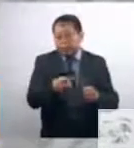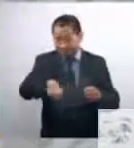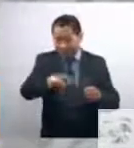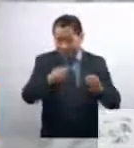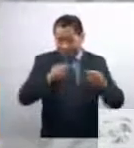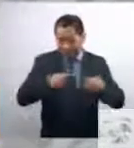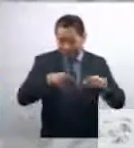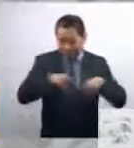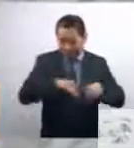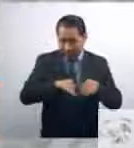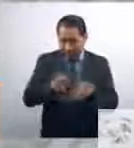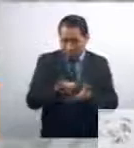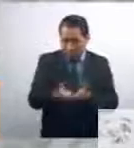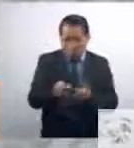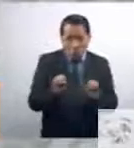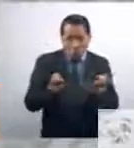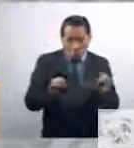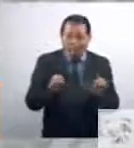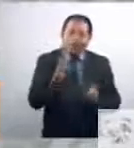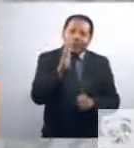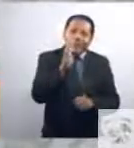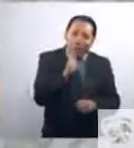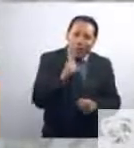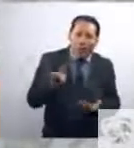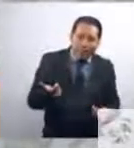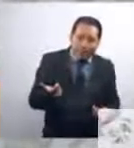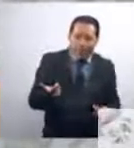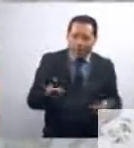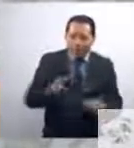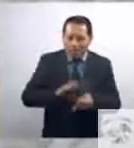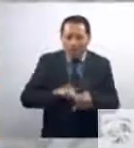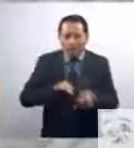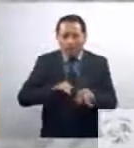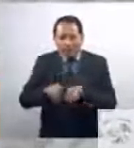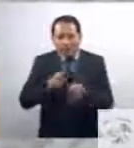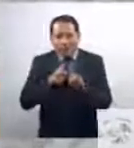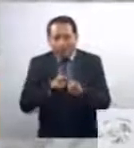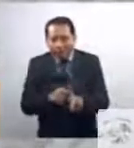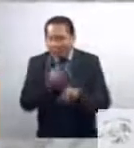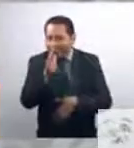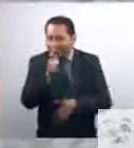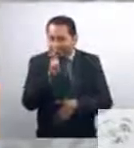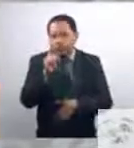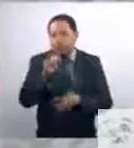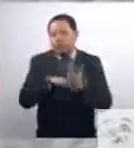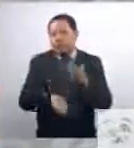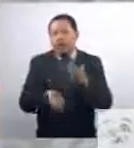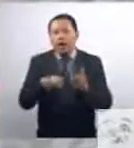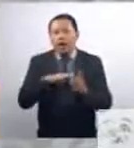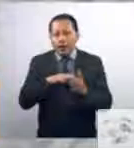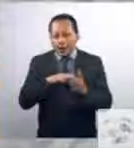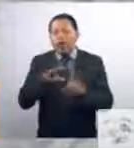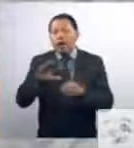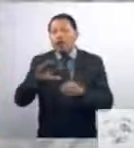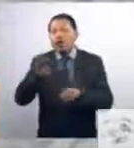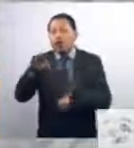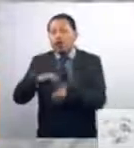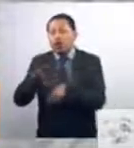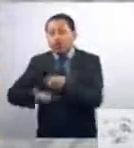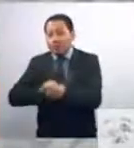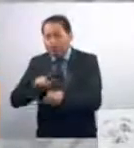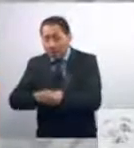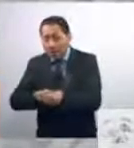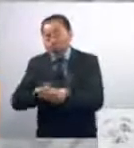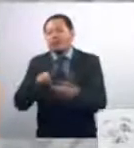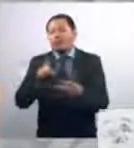productor, este no tiene para atender los gastos de la producción, desde los veterinarios hasta los